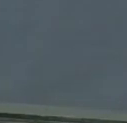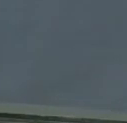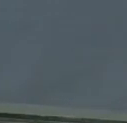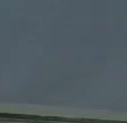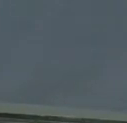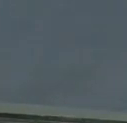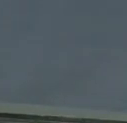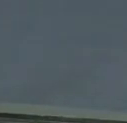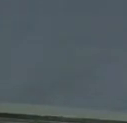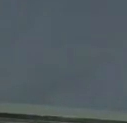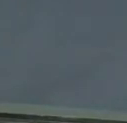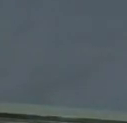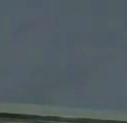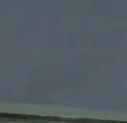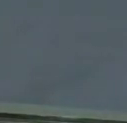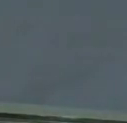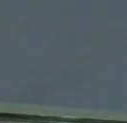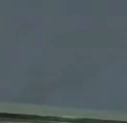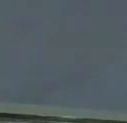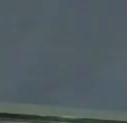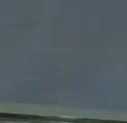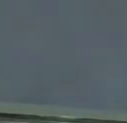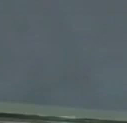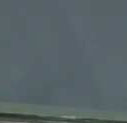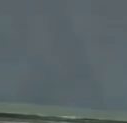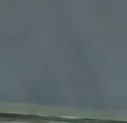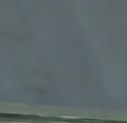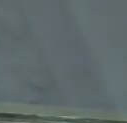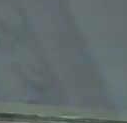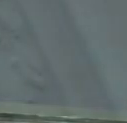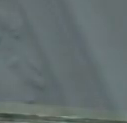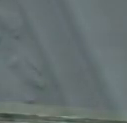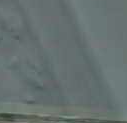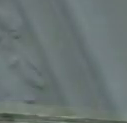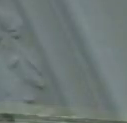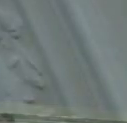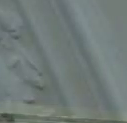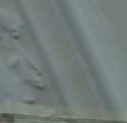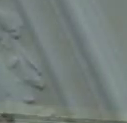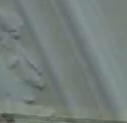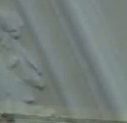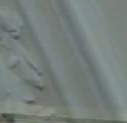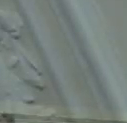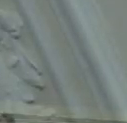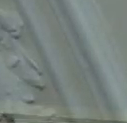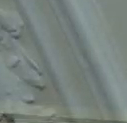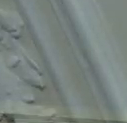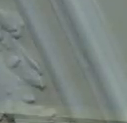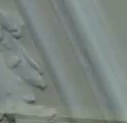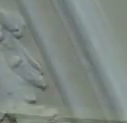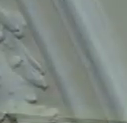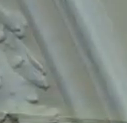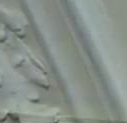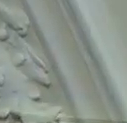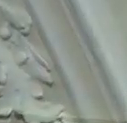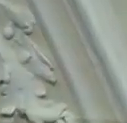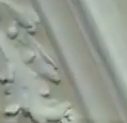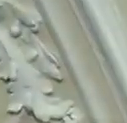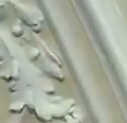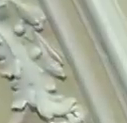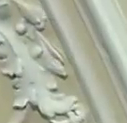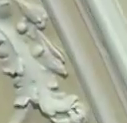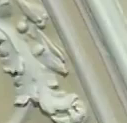En este momento estamos escuchando declaraciones de la subsecretaria Carolis Pérez, quien informa que en pocos minutos se va a dar inicio a esta sesión